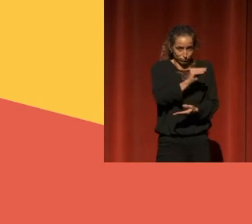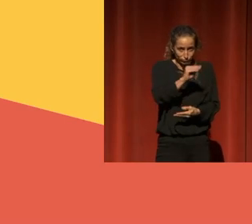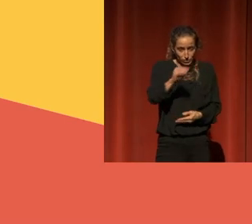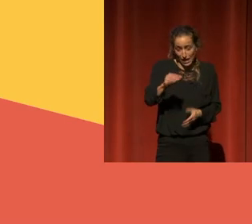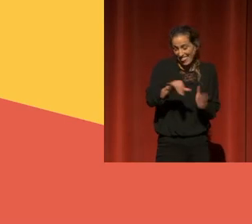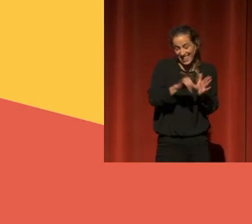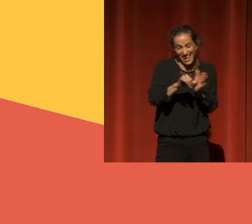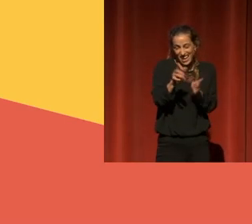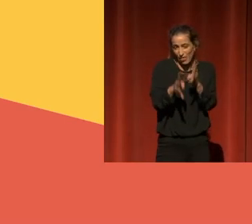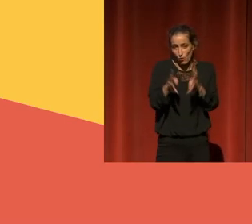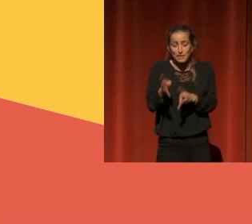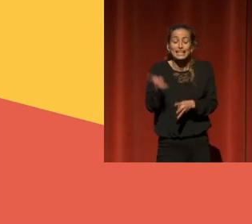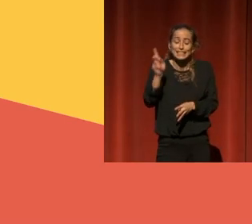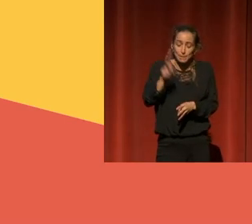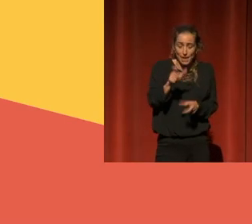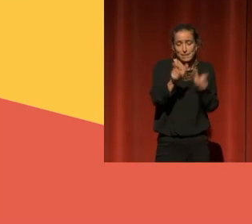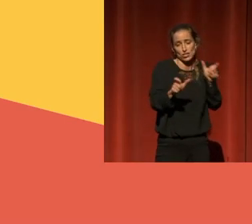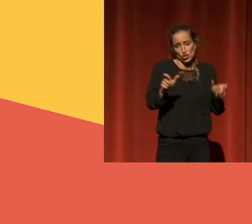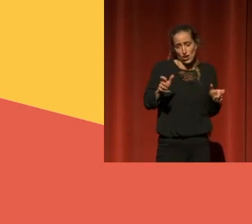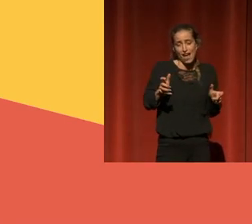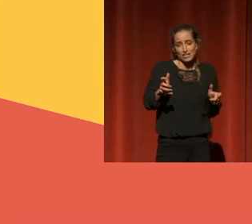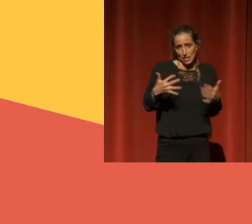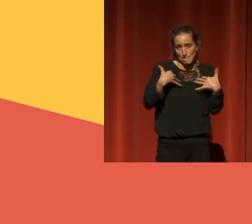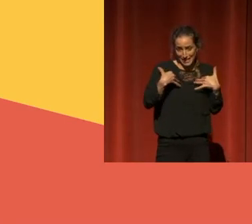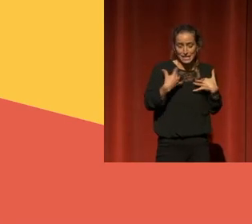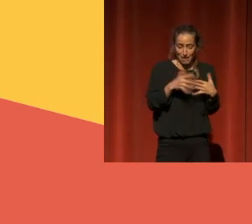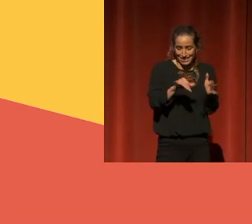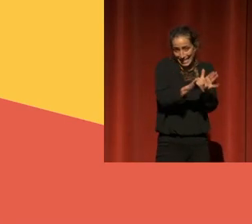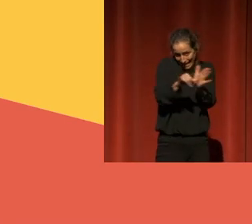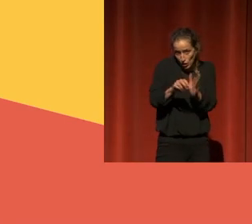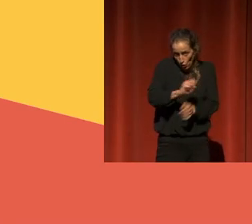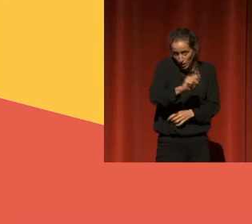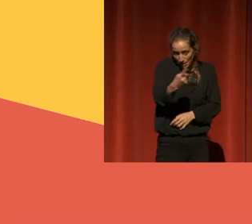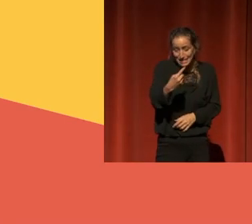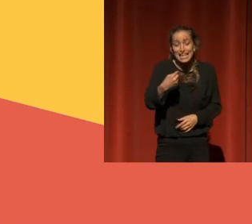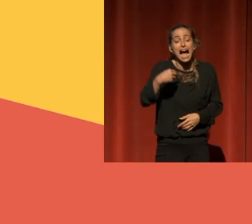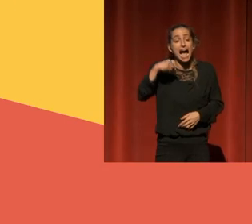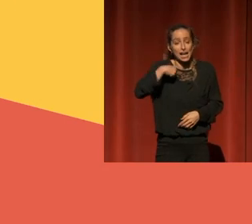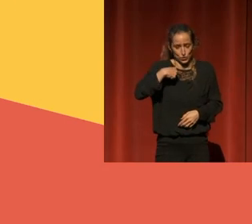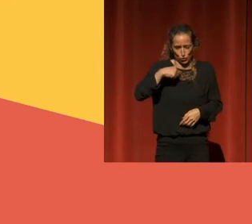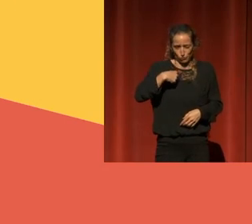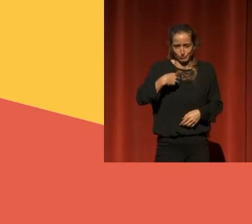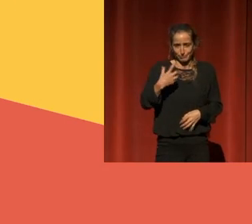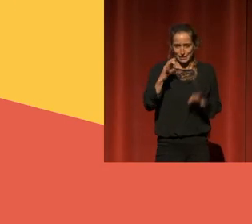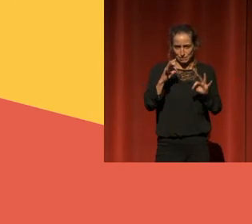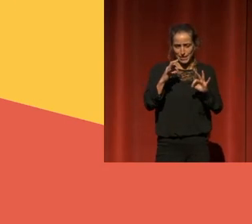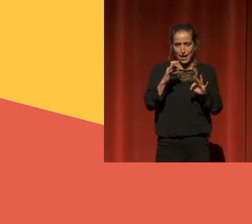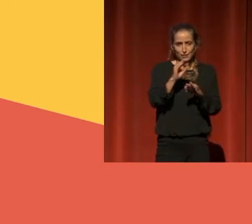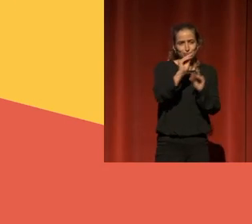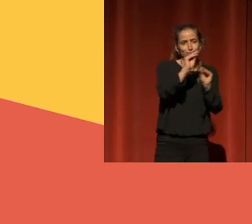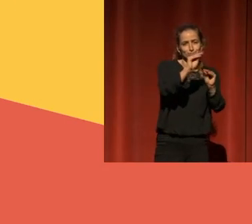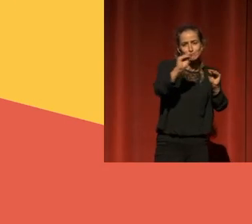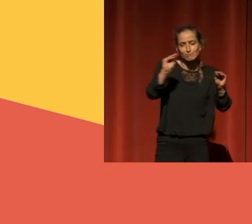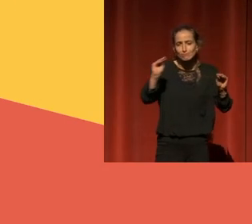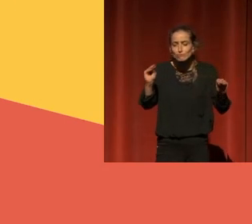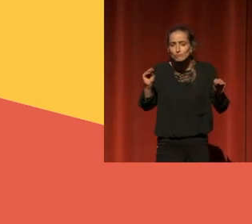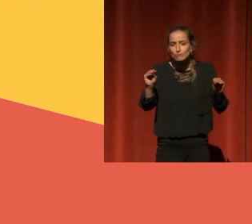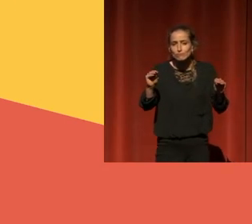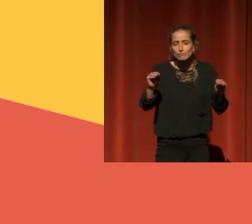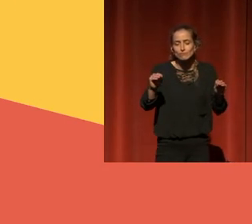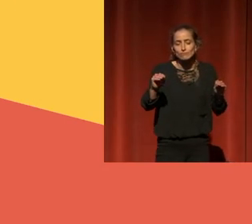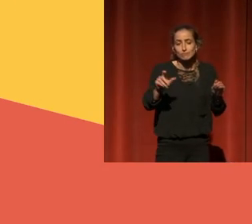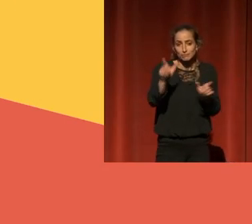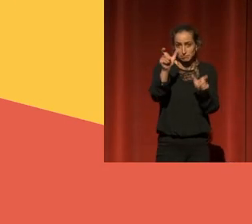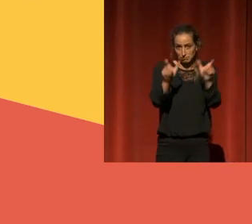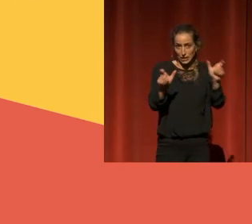las víctimas y entonces yo pregunto aquí qué lugar más cercano hay para